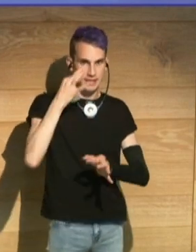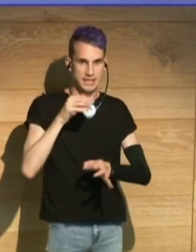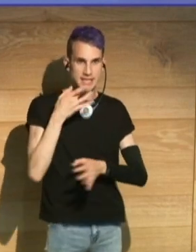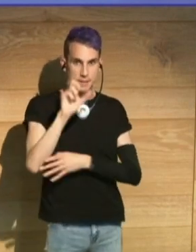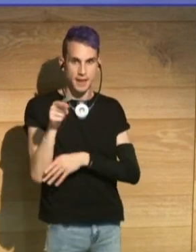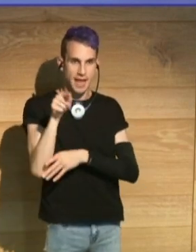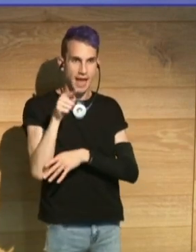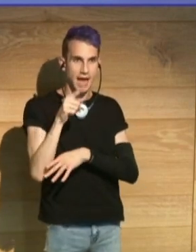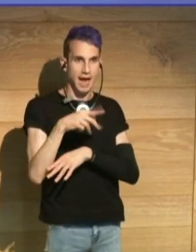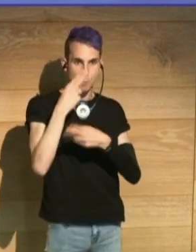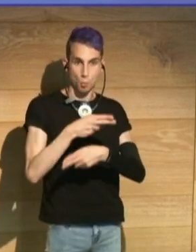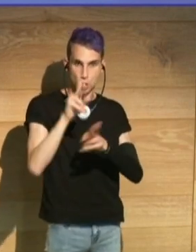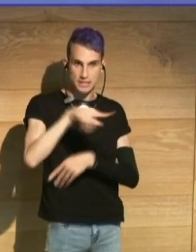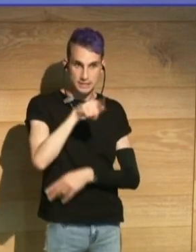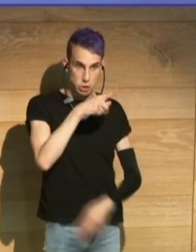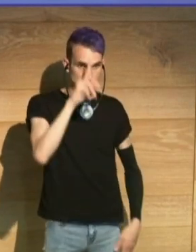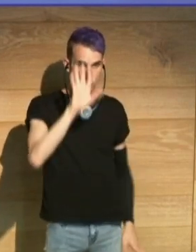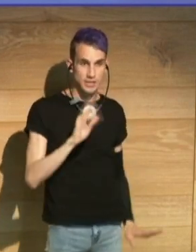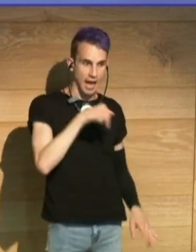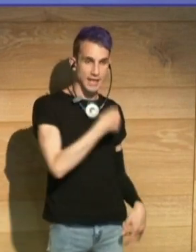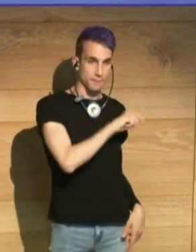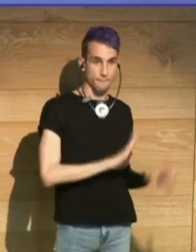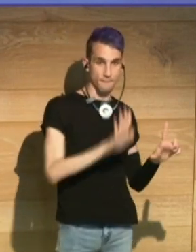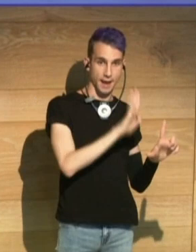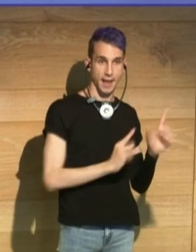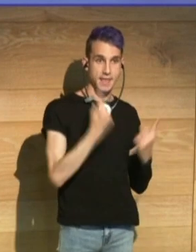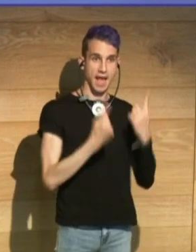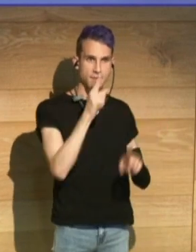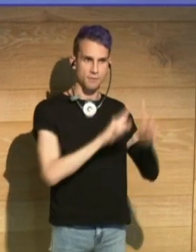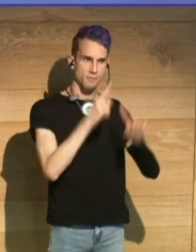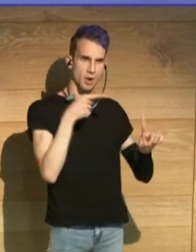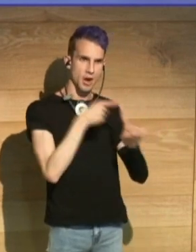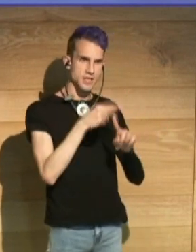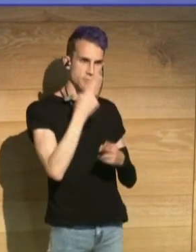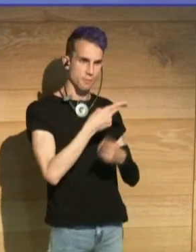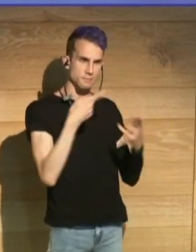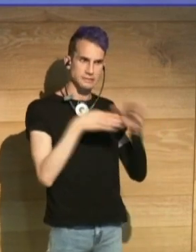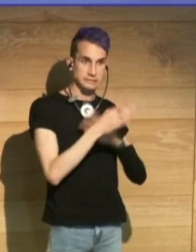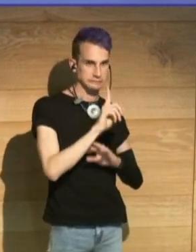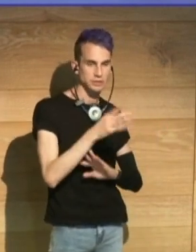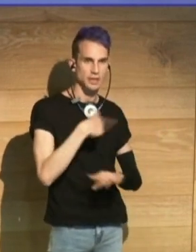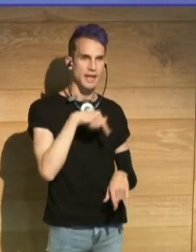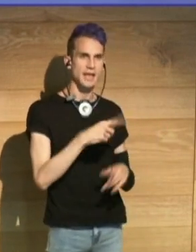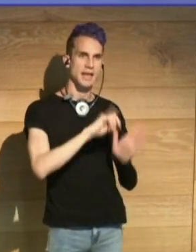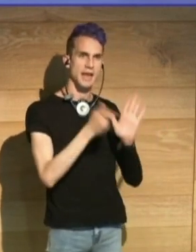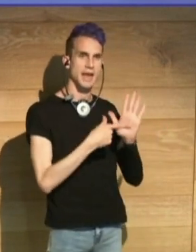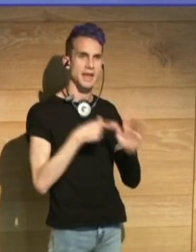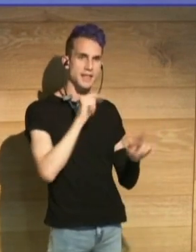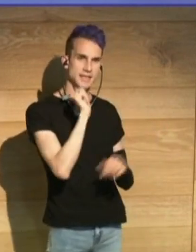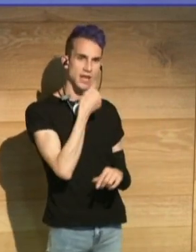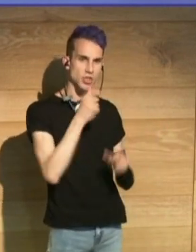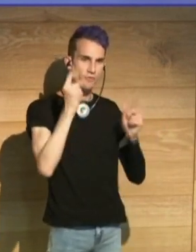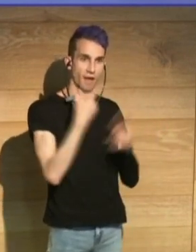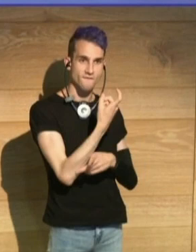problemas a veces para acceder a documentos históricos que tendrían que ser de acceso abierto y que sin embargo no lo son, falta una ley de secretos oficiales. No sé si usted ha podido acceder con total